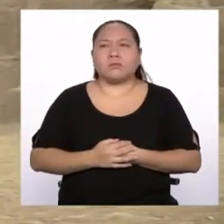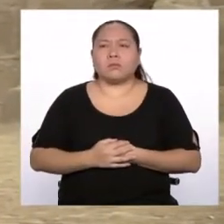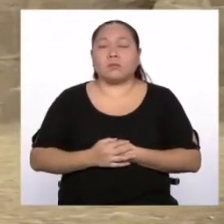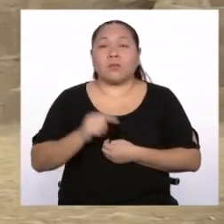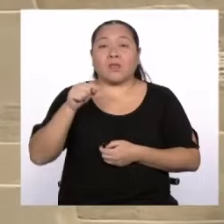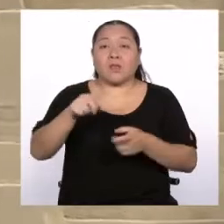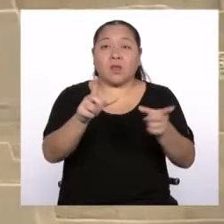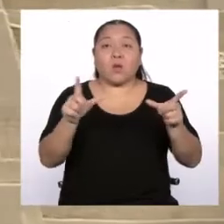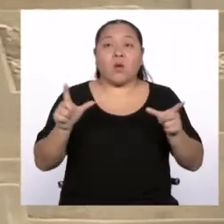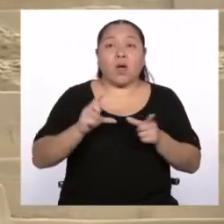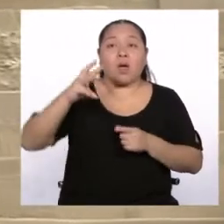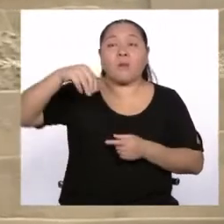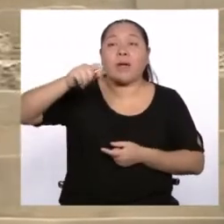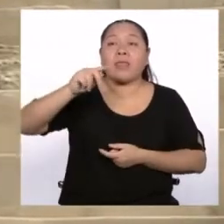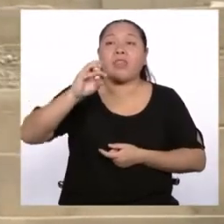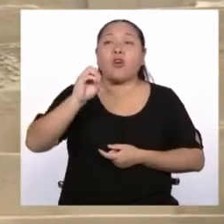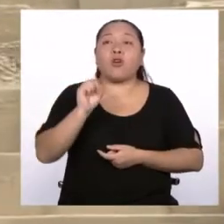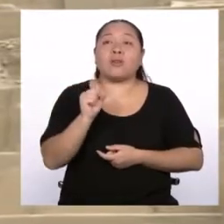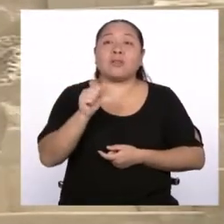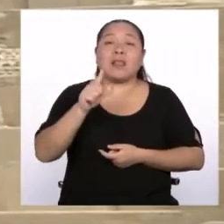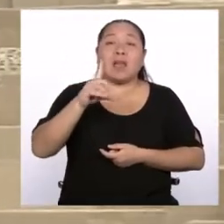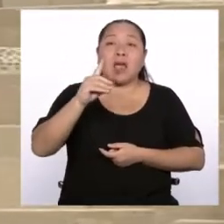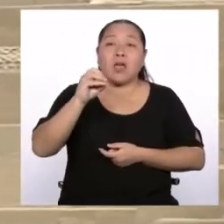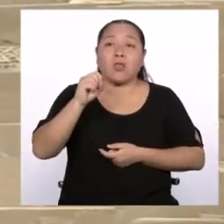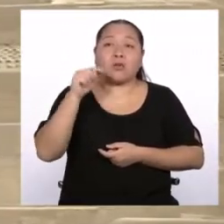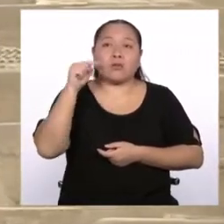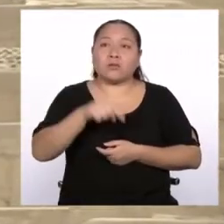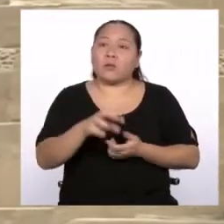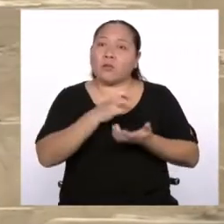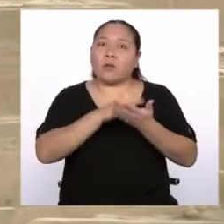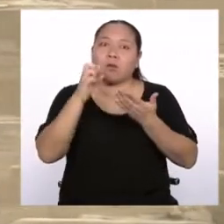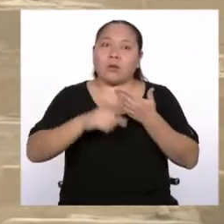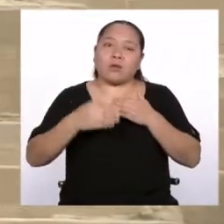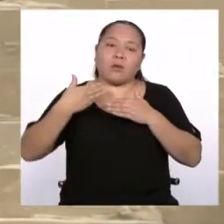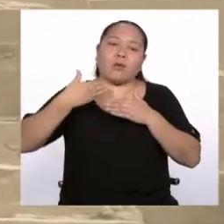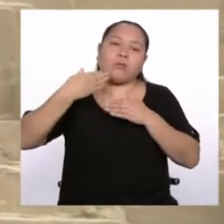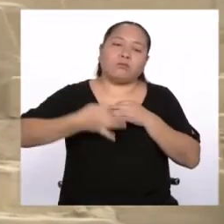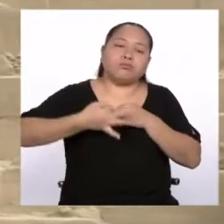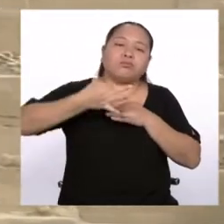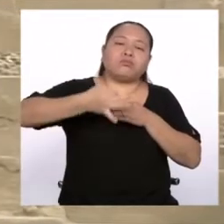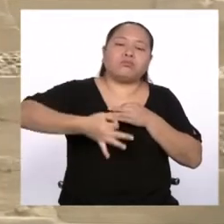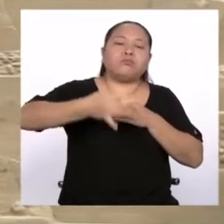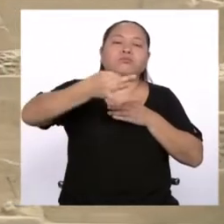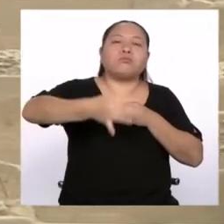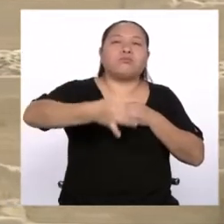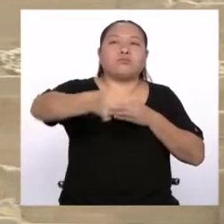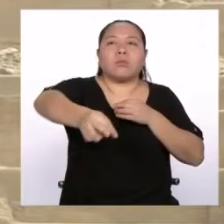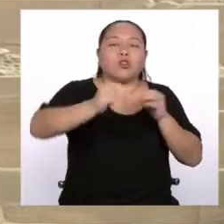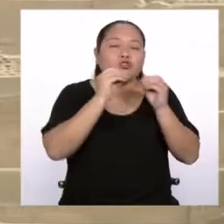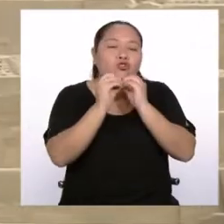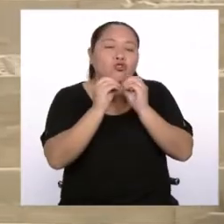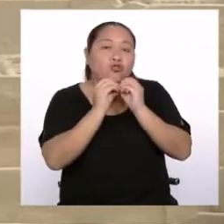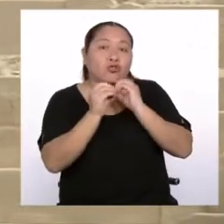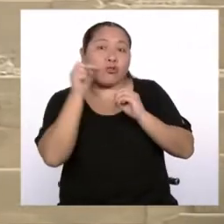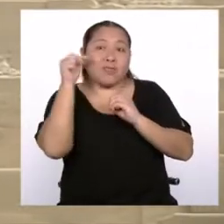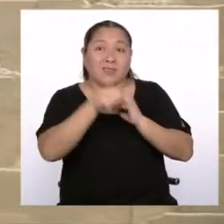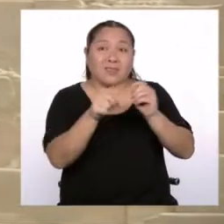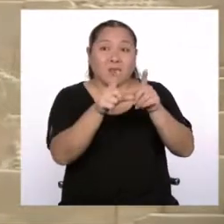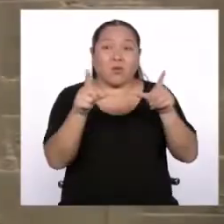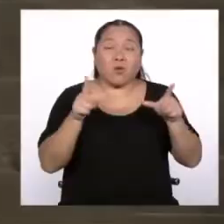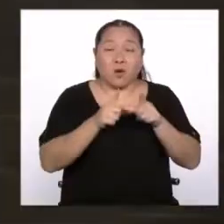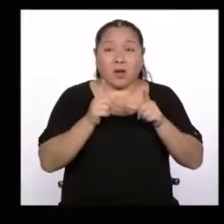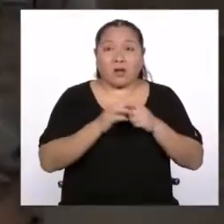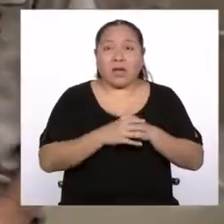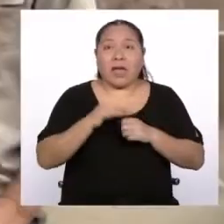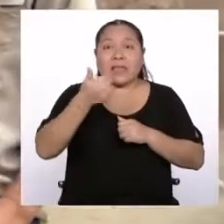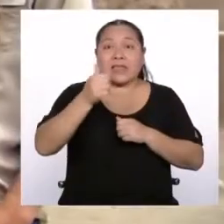Mateo Salado es un proyecto de largo plazo de recuperación de este sitio arqueológico que hasta hace 10 años pues se pensaba